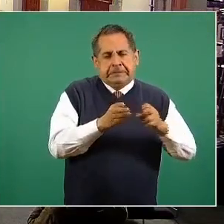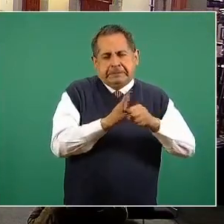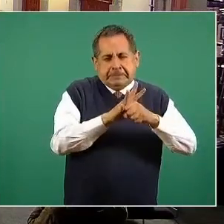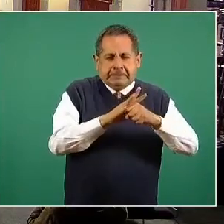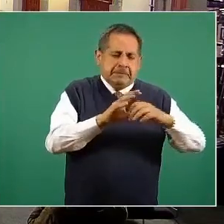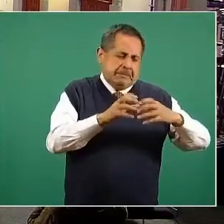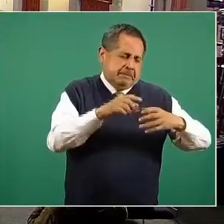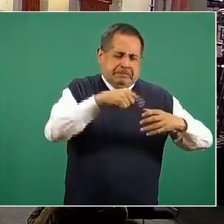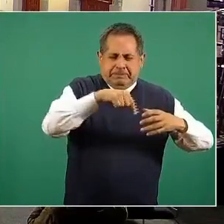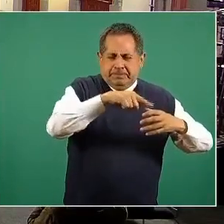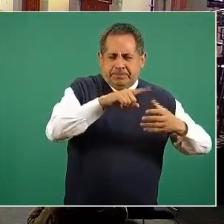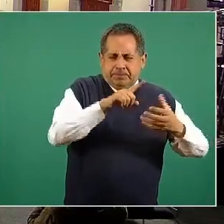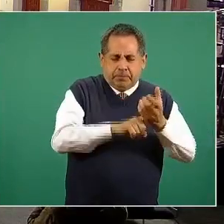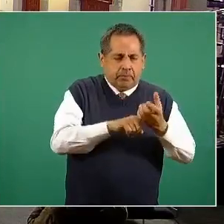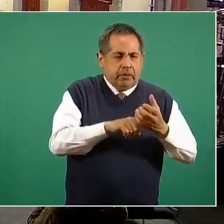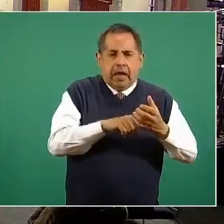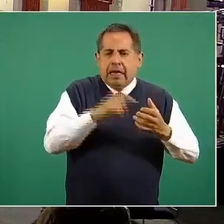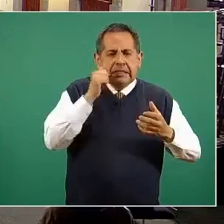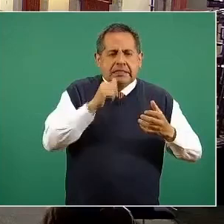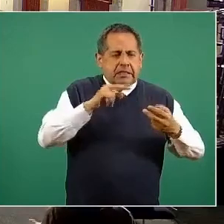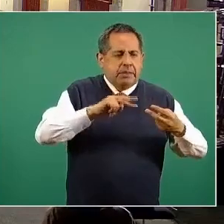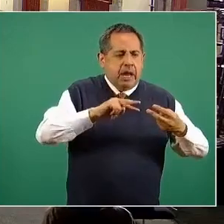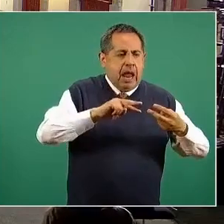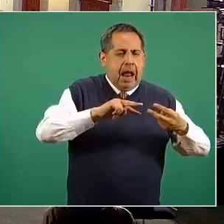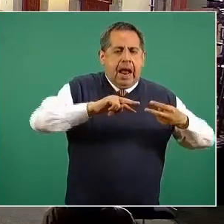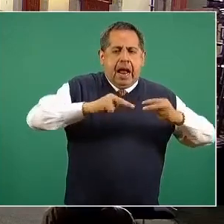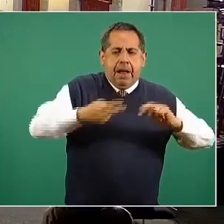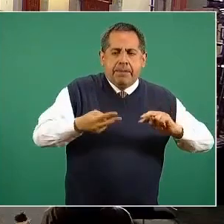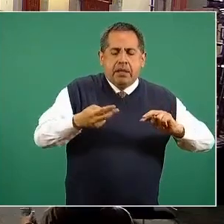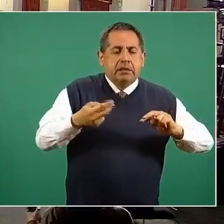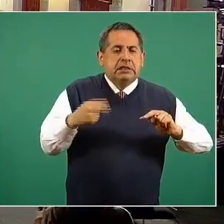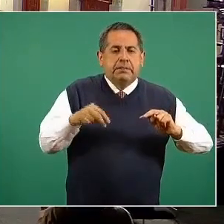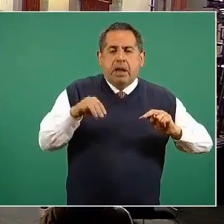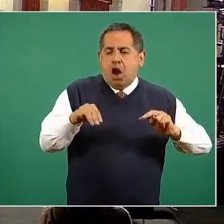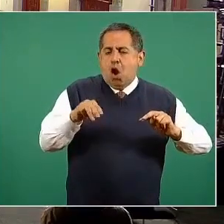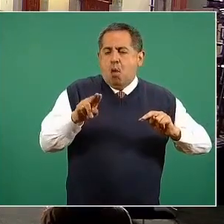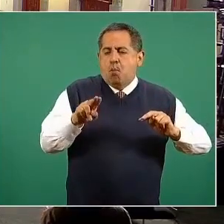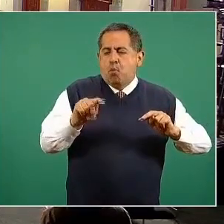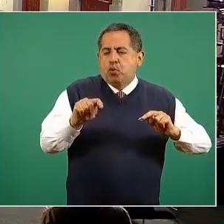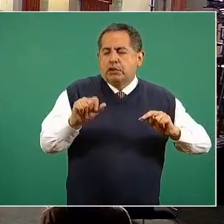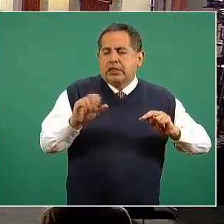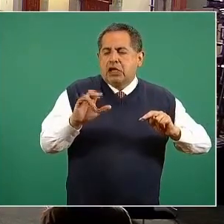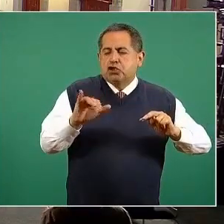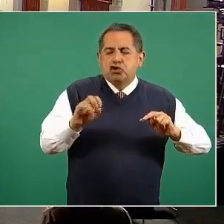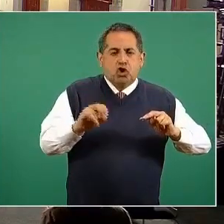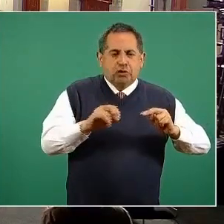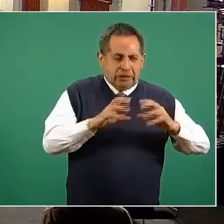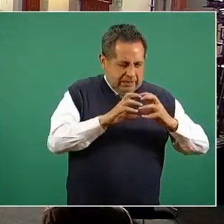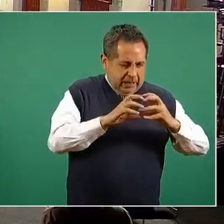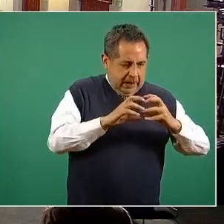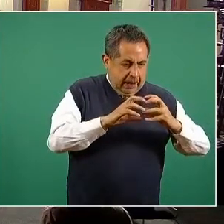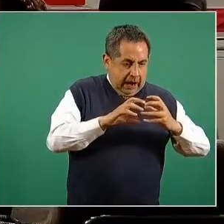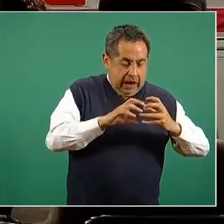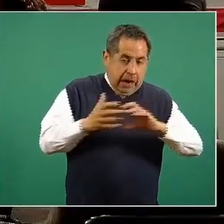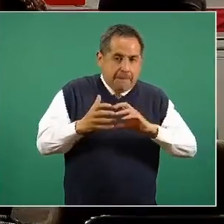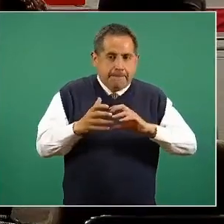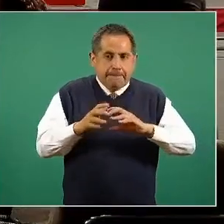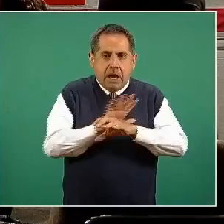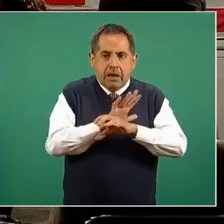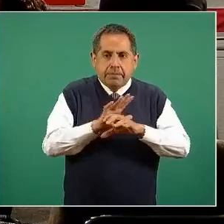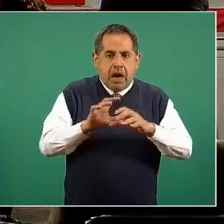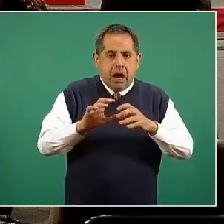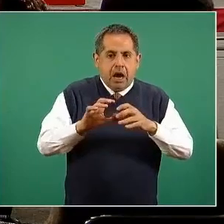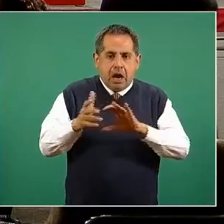virus, tienen una mutación muy acelerada. Le llamamos mutación a la transformación genética de los organismos,